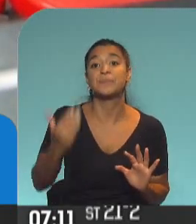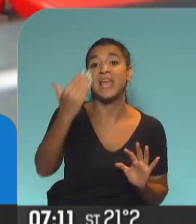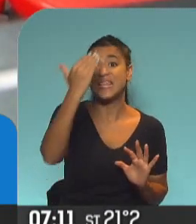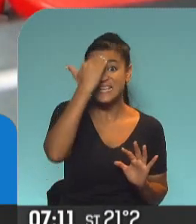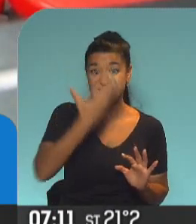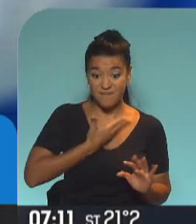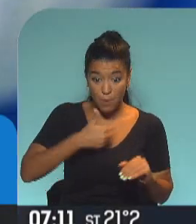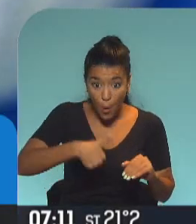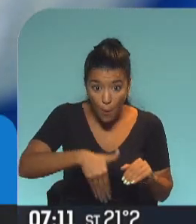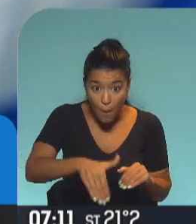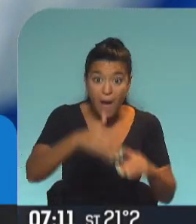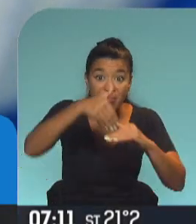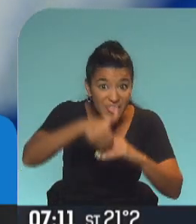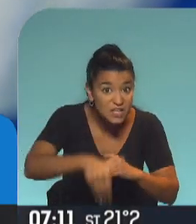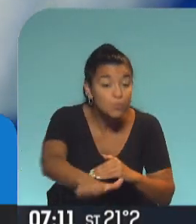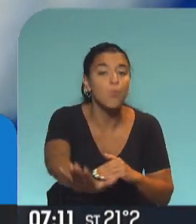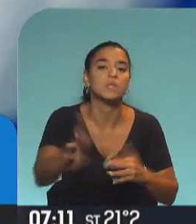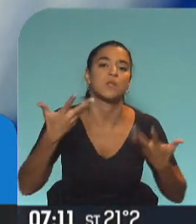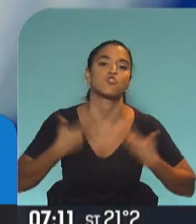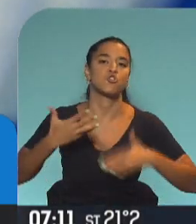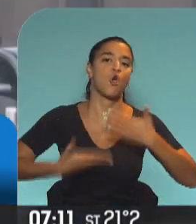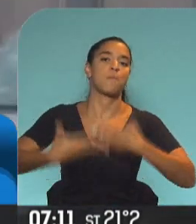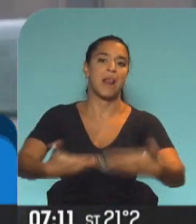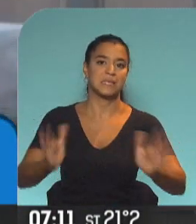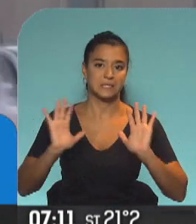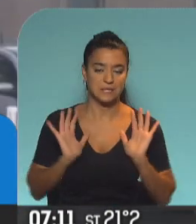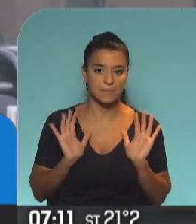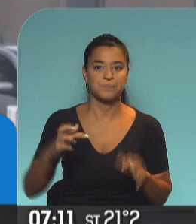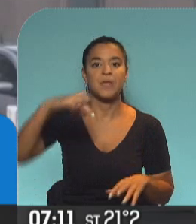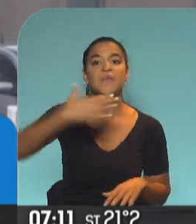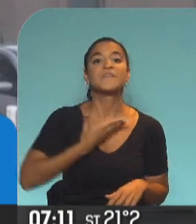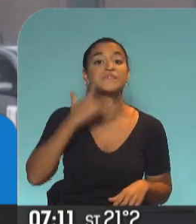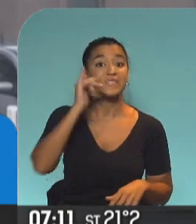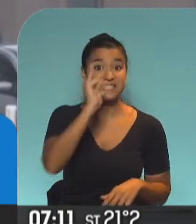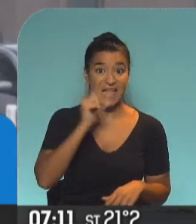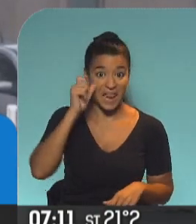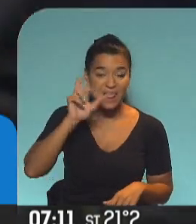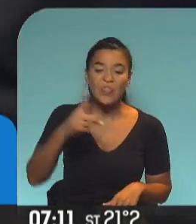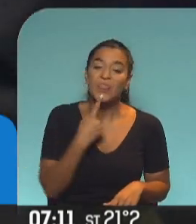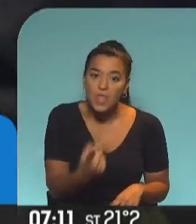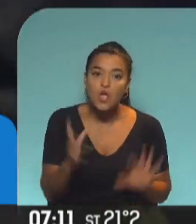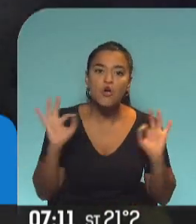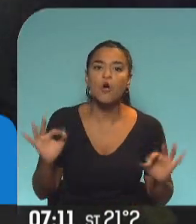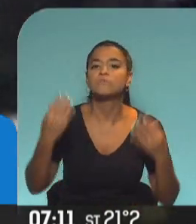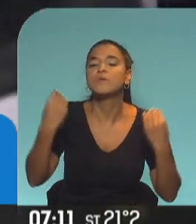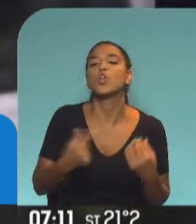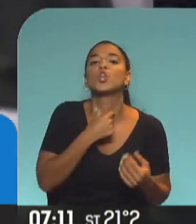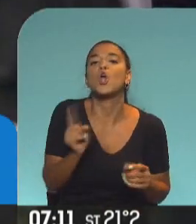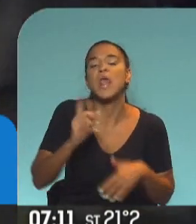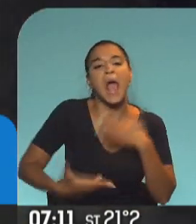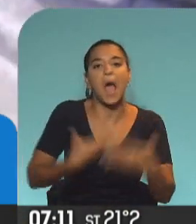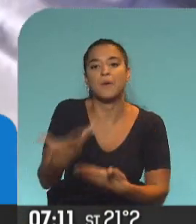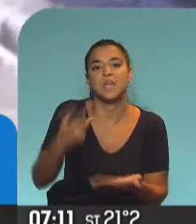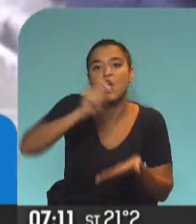de febrero todo se normalizará. Sobre Pfizer afirmó: no tuvo vocación de avanzar con